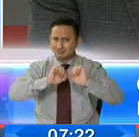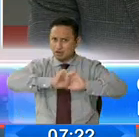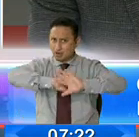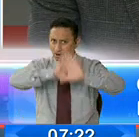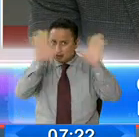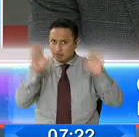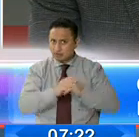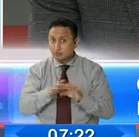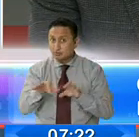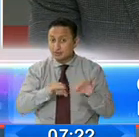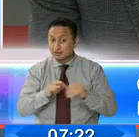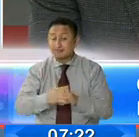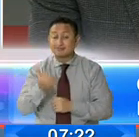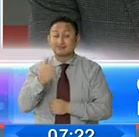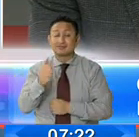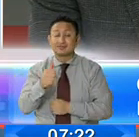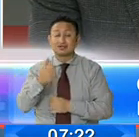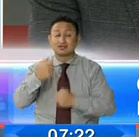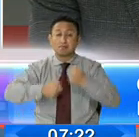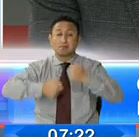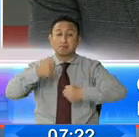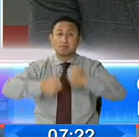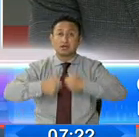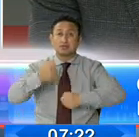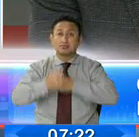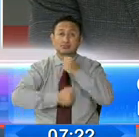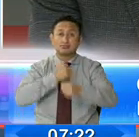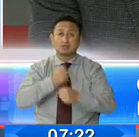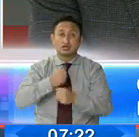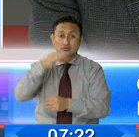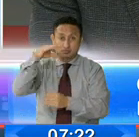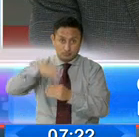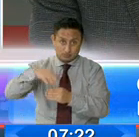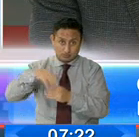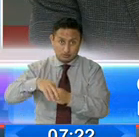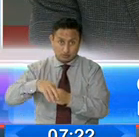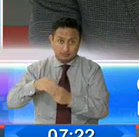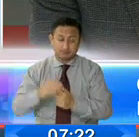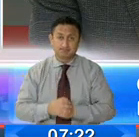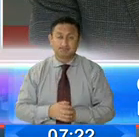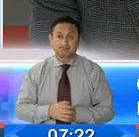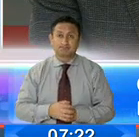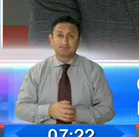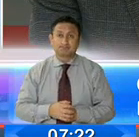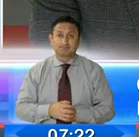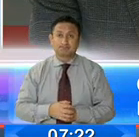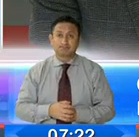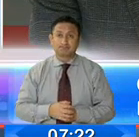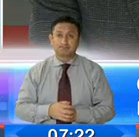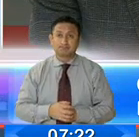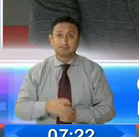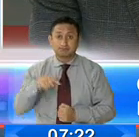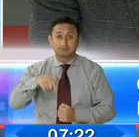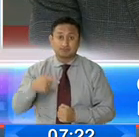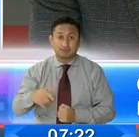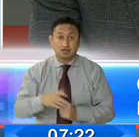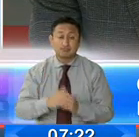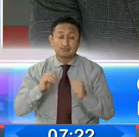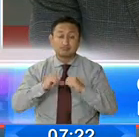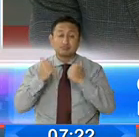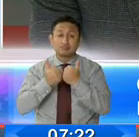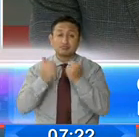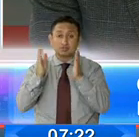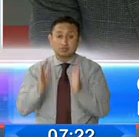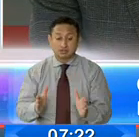el 10 de mayo del año de las elecciones debe ser posesionado los asambleístas